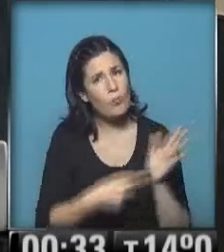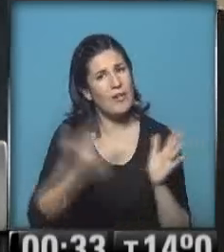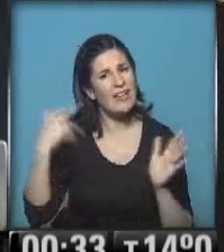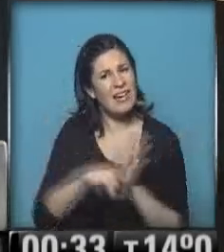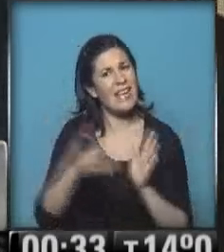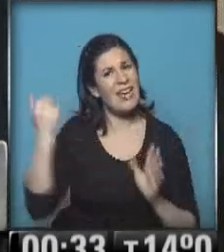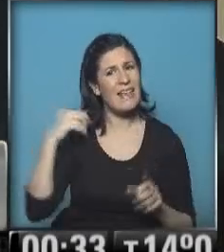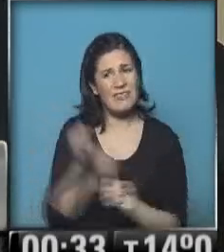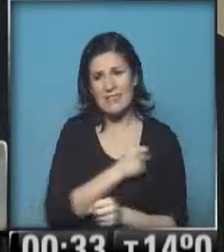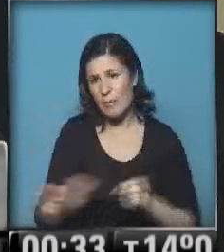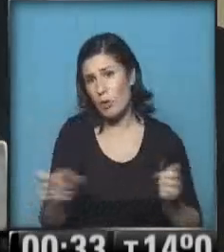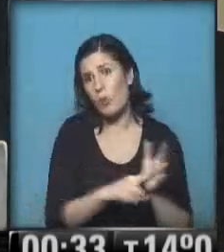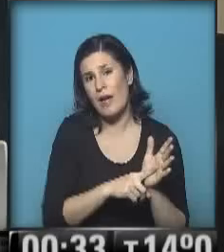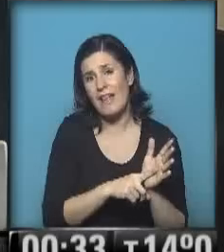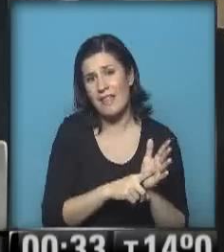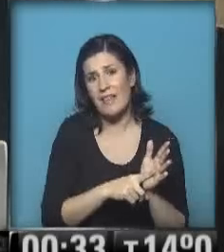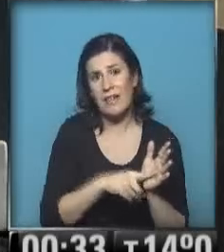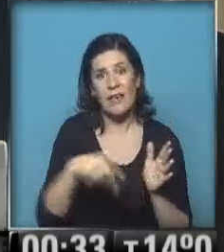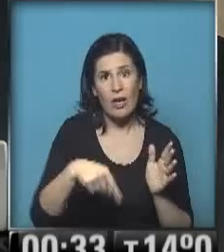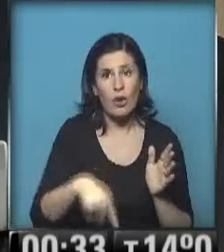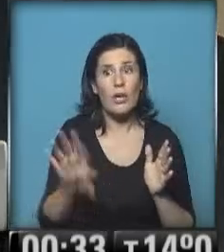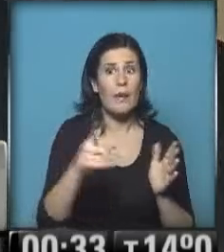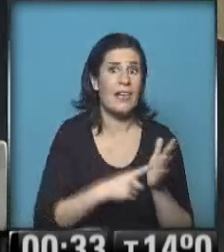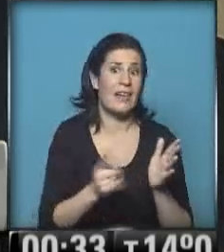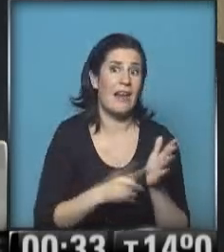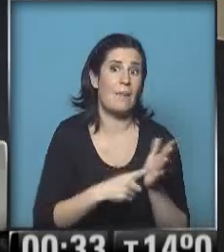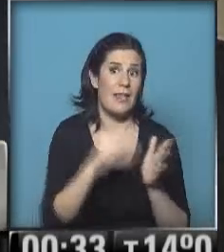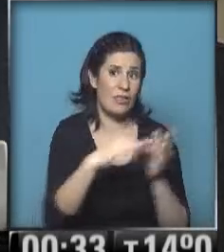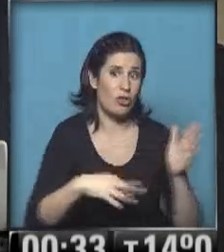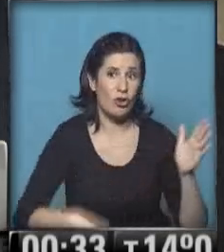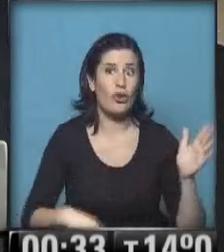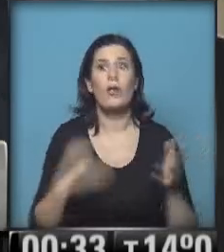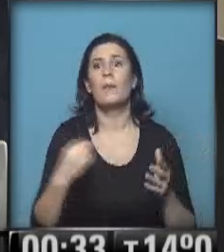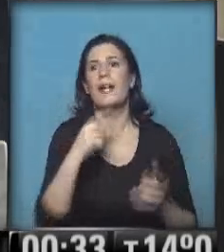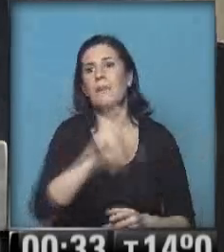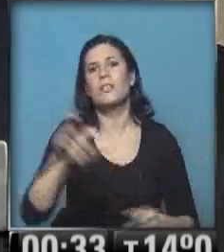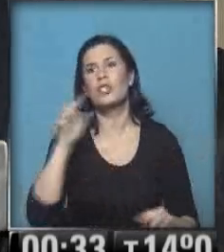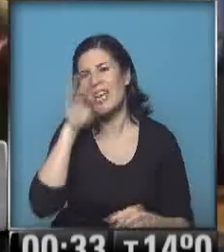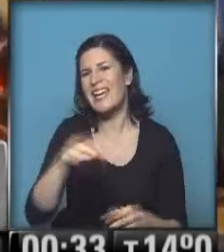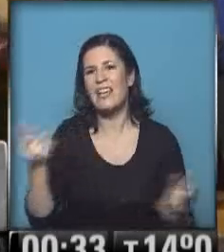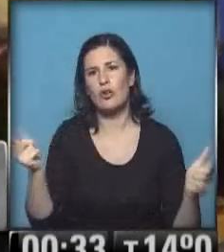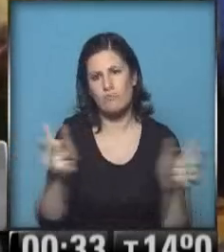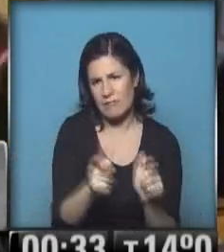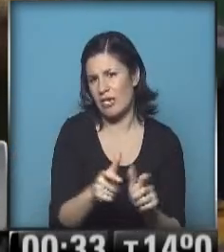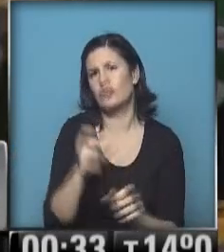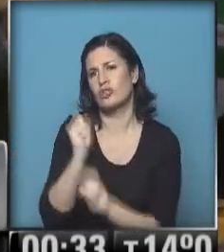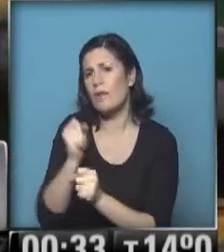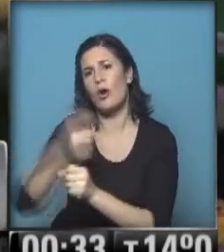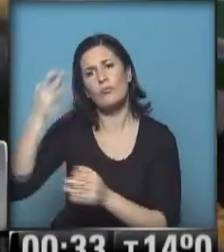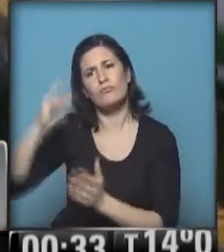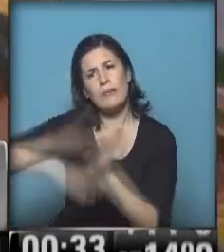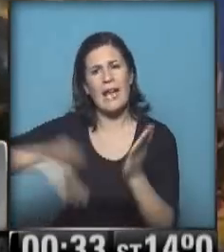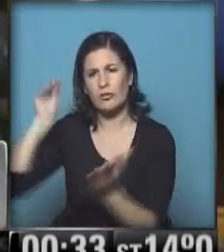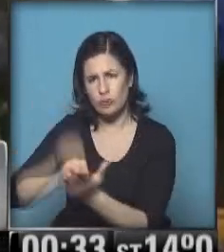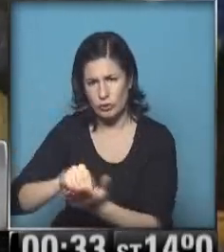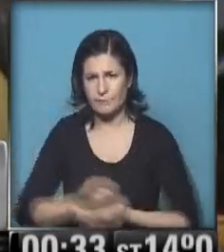meses se aprobó y que ahora está siendo reglamentado, sobre reducción del trabajo no registrado. El observatorio será un ámbito